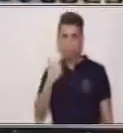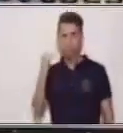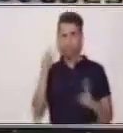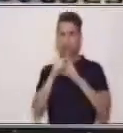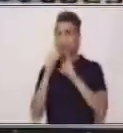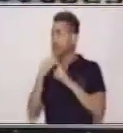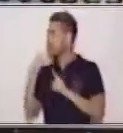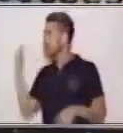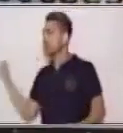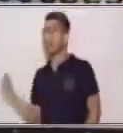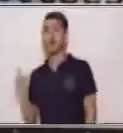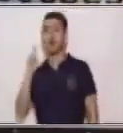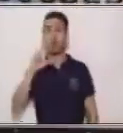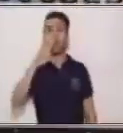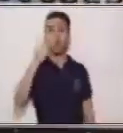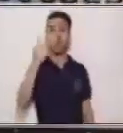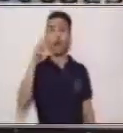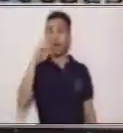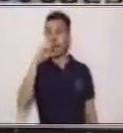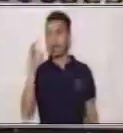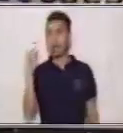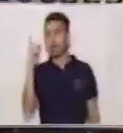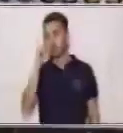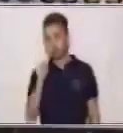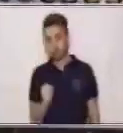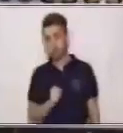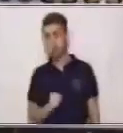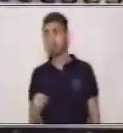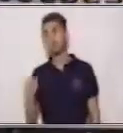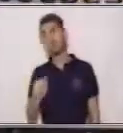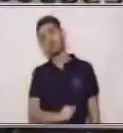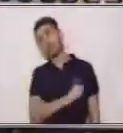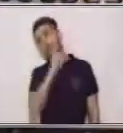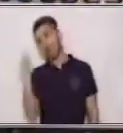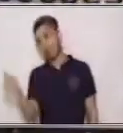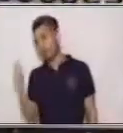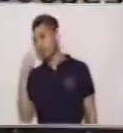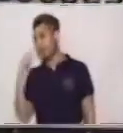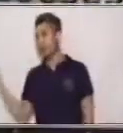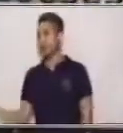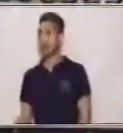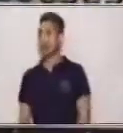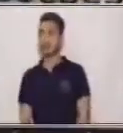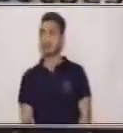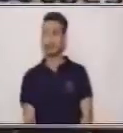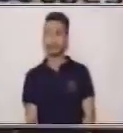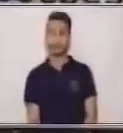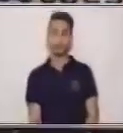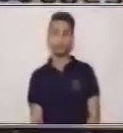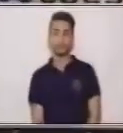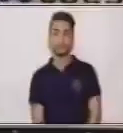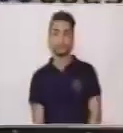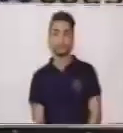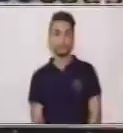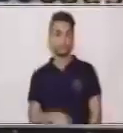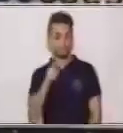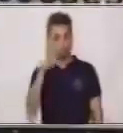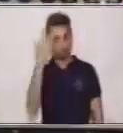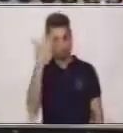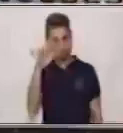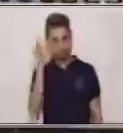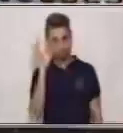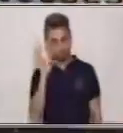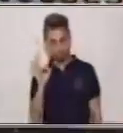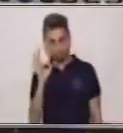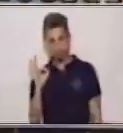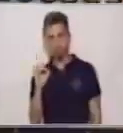Cuartos, excelente. Vamos con la siguiente fracción, porque tú eres muy inteligente, yo lo sé,